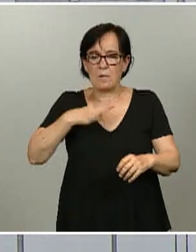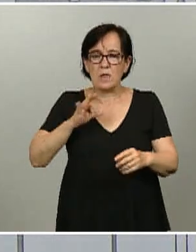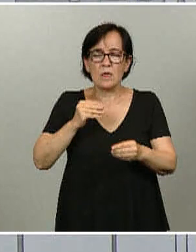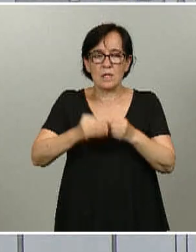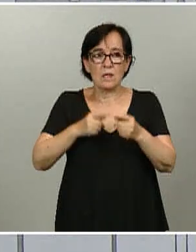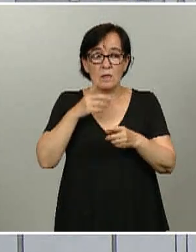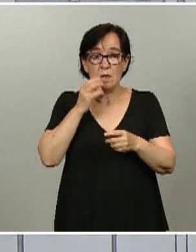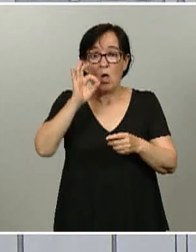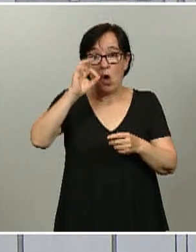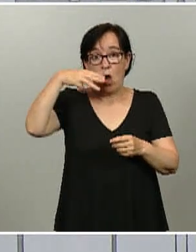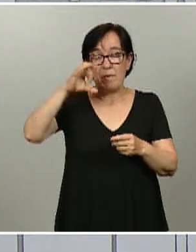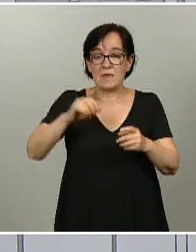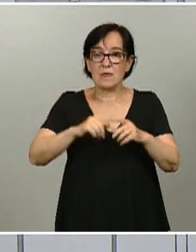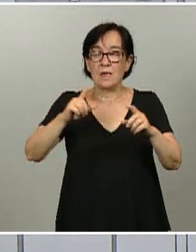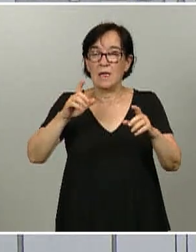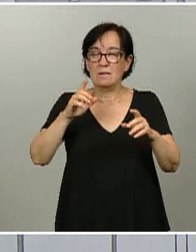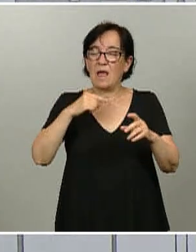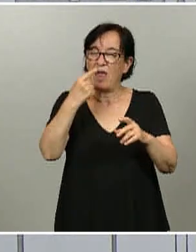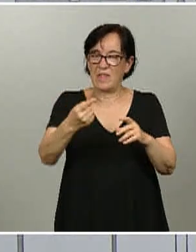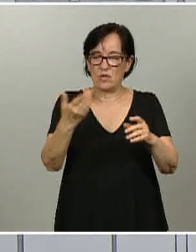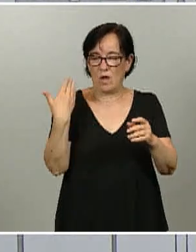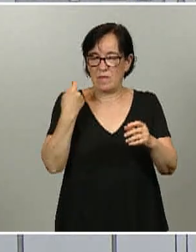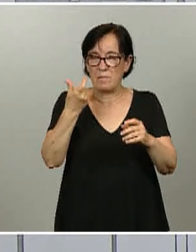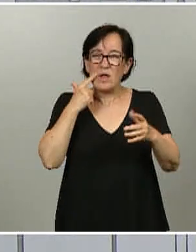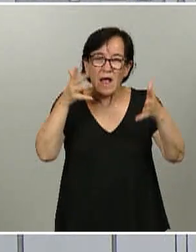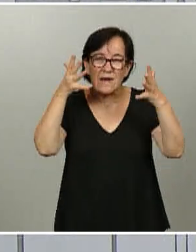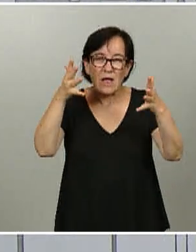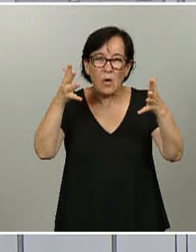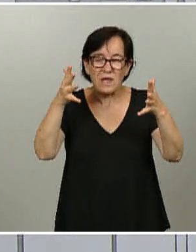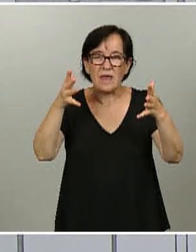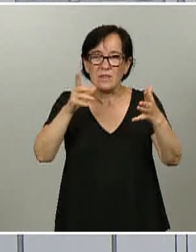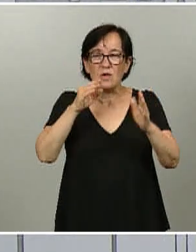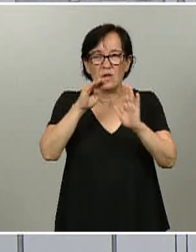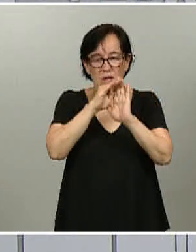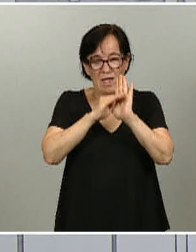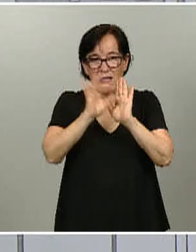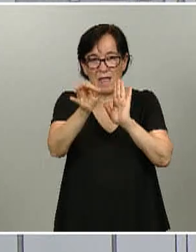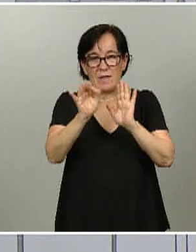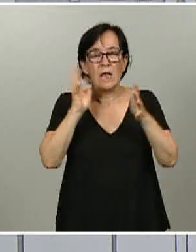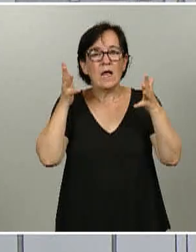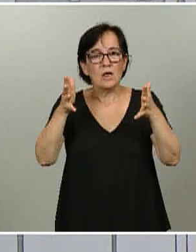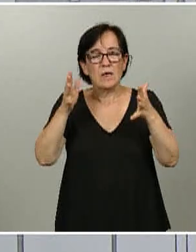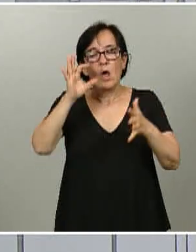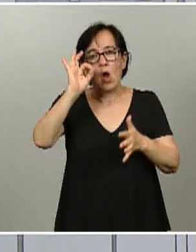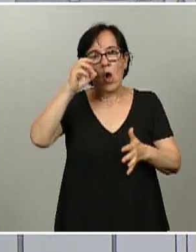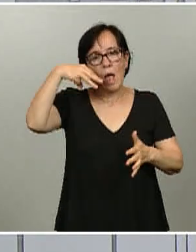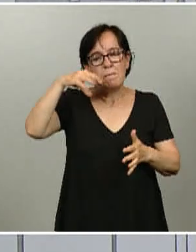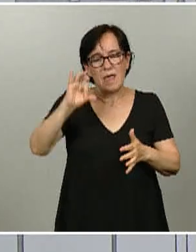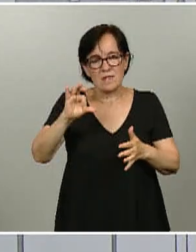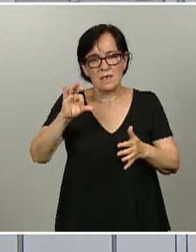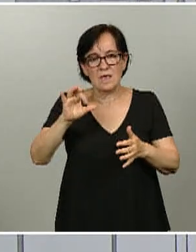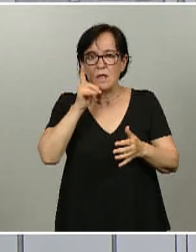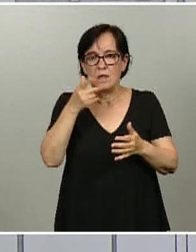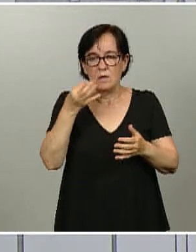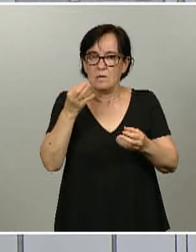ha rebajado recientemente una recomendación, y es verdad que las recomendaciones de la OMS tienen una base sólida, pero